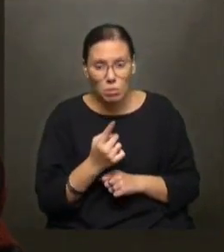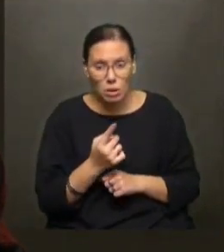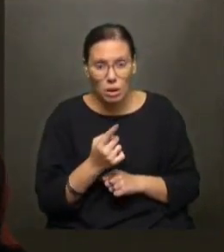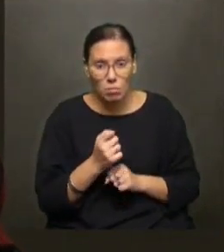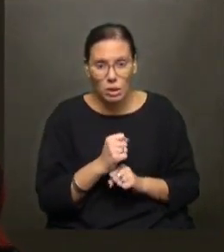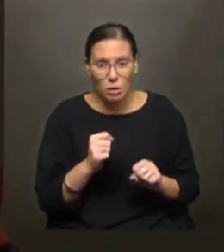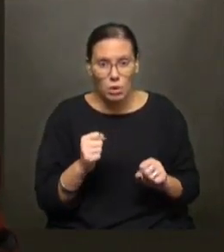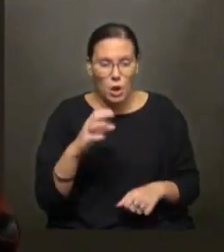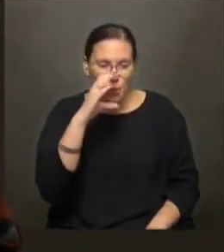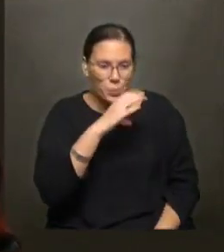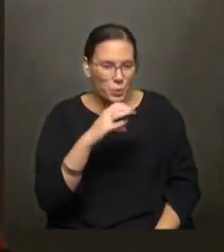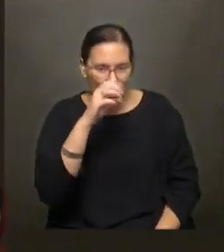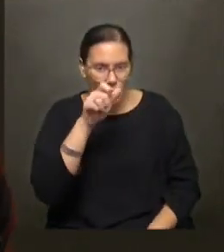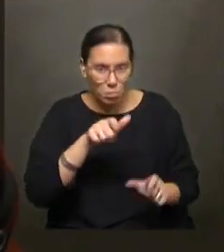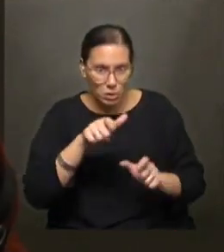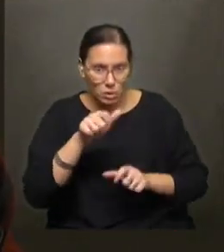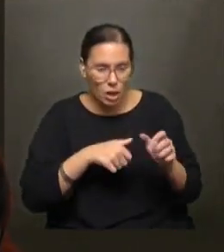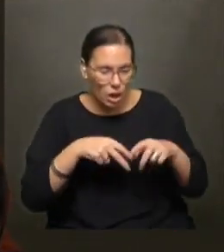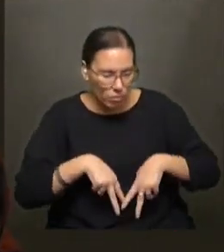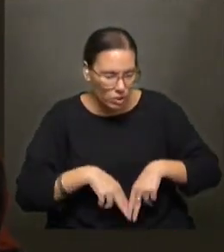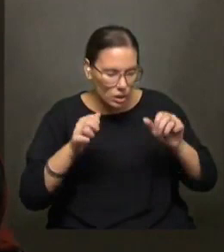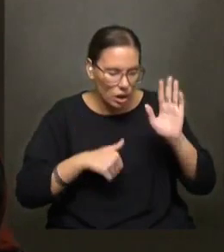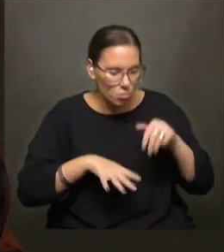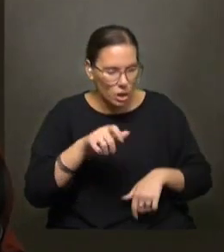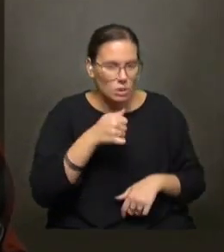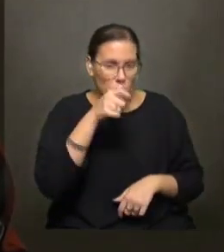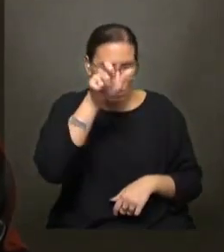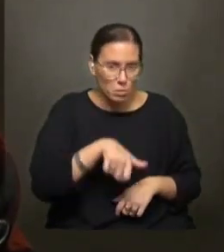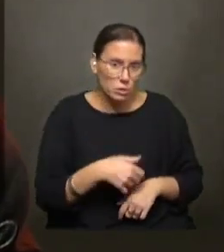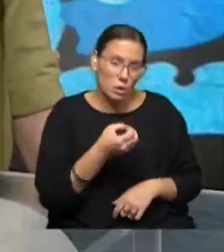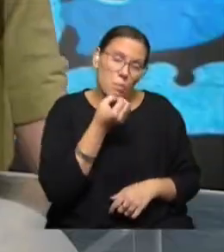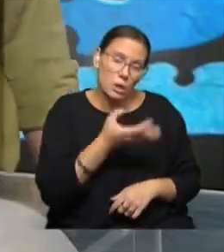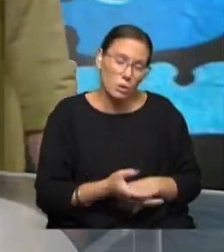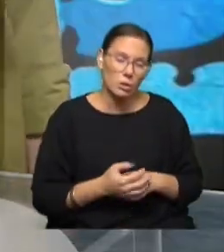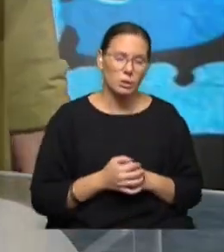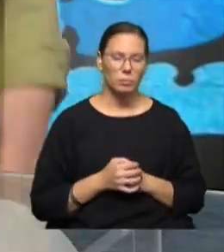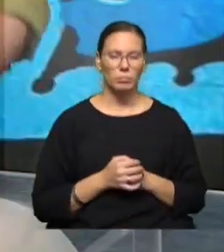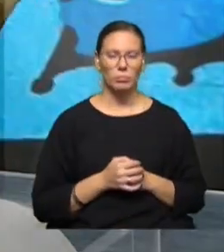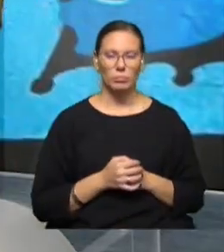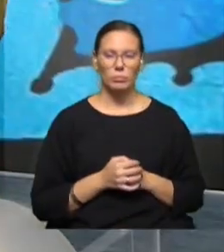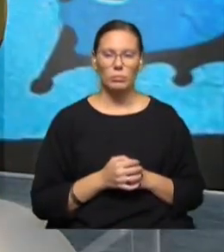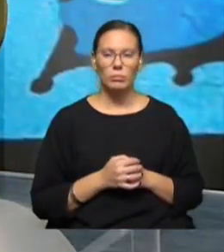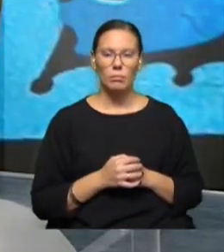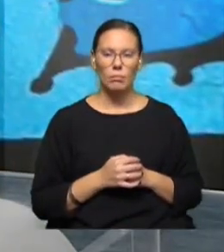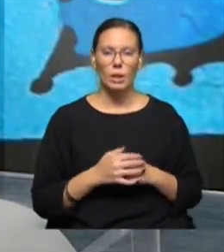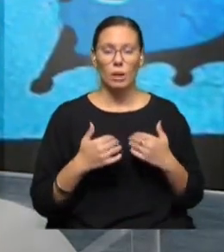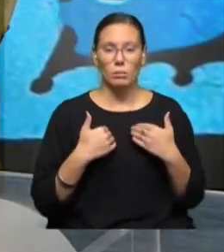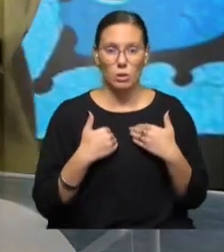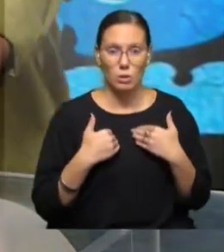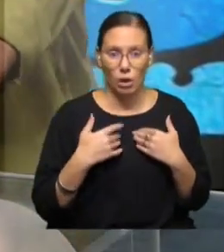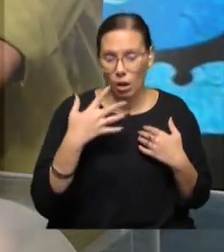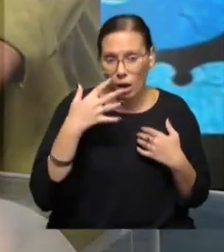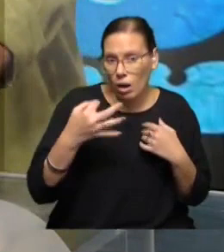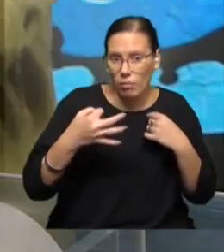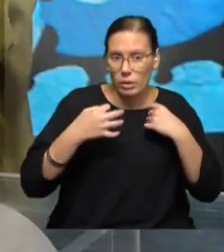generar la curiosidad de que las personas puedan Investigar un poco más sobre eso bienvenido este yo la verdad